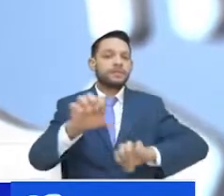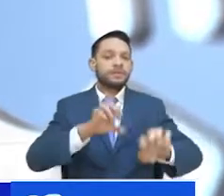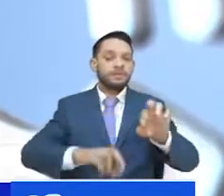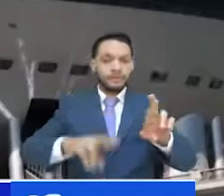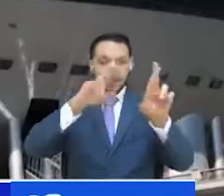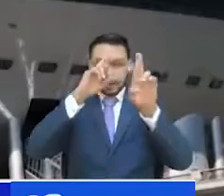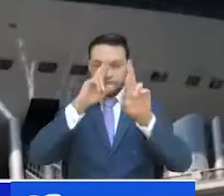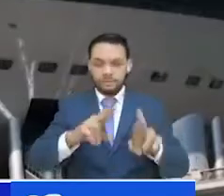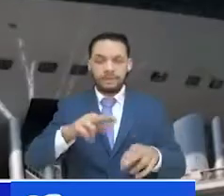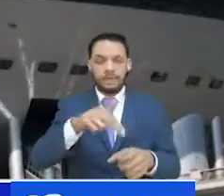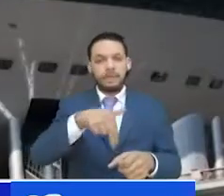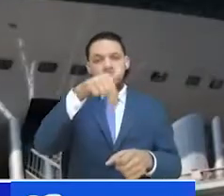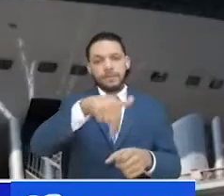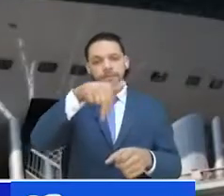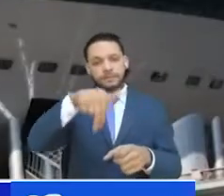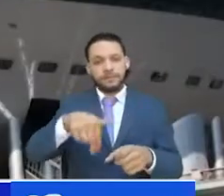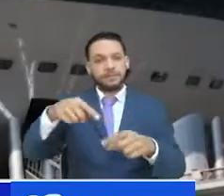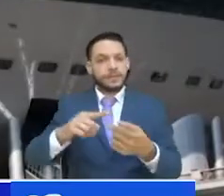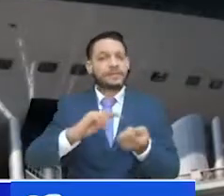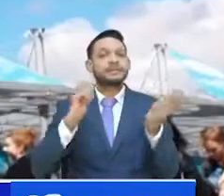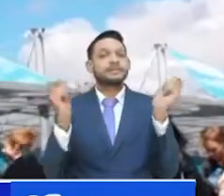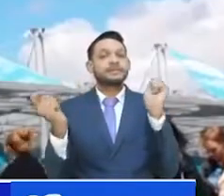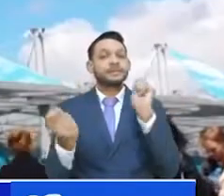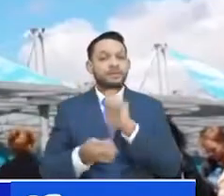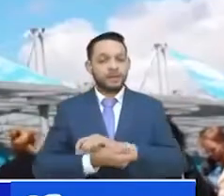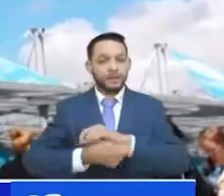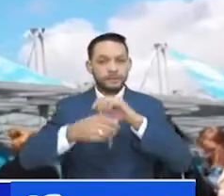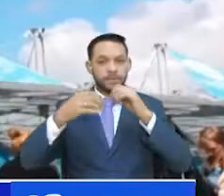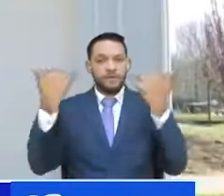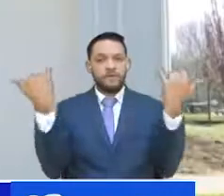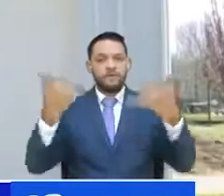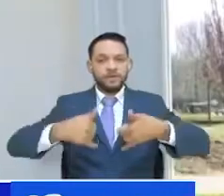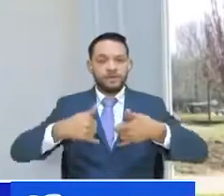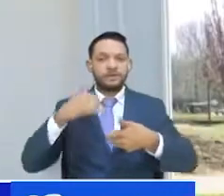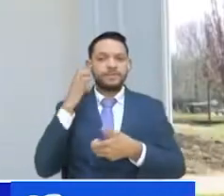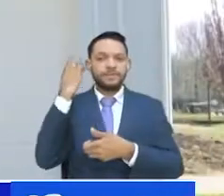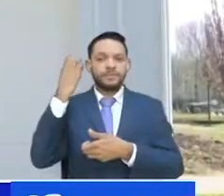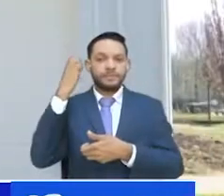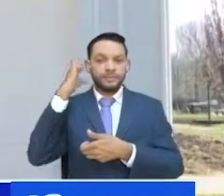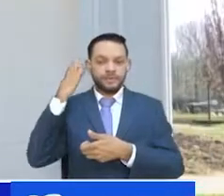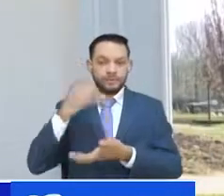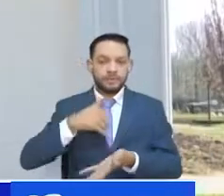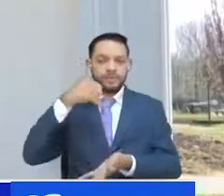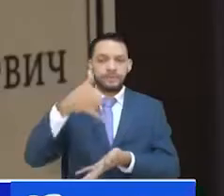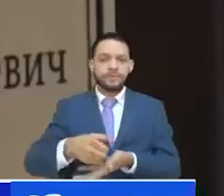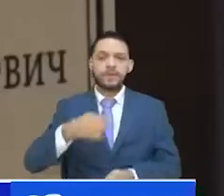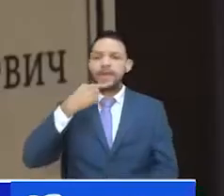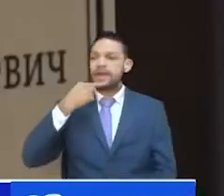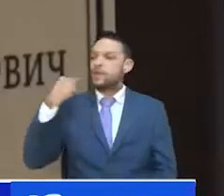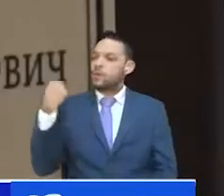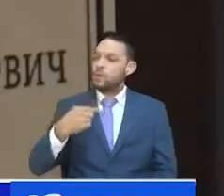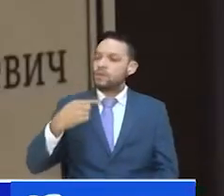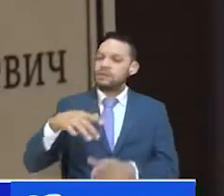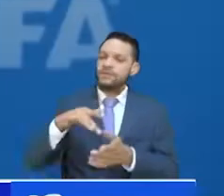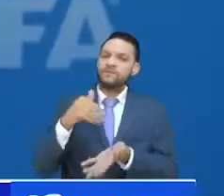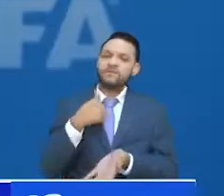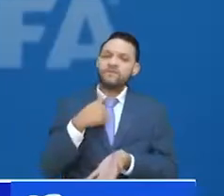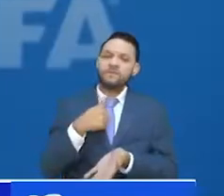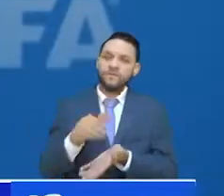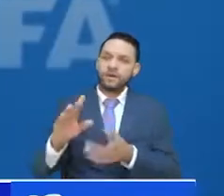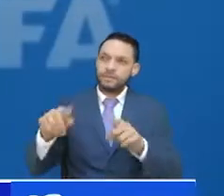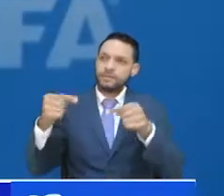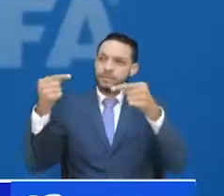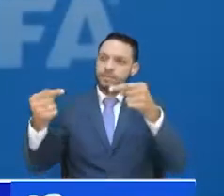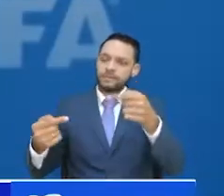uñas y dientes. Al ya conocido cambio de sede para la final de la Champions League, la FIFA descalificó a Rusia del repechaje al Mundial de Qatar. La